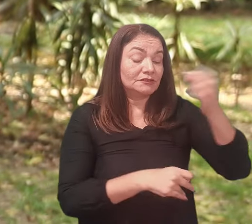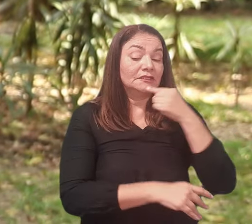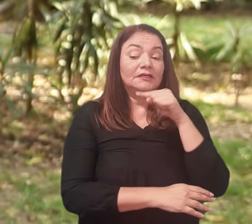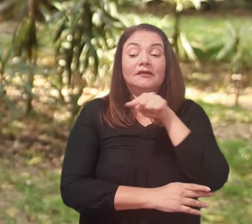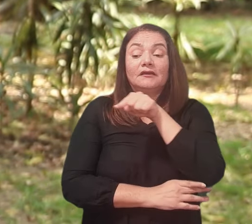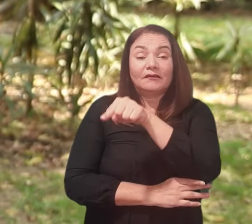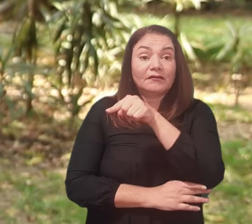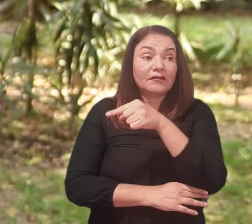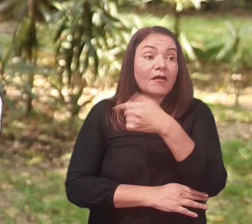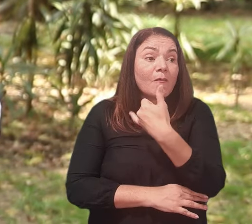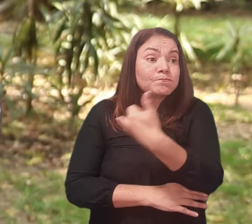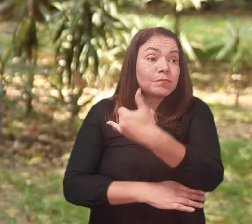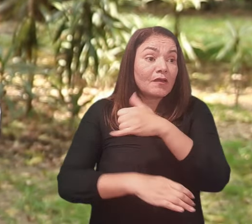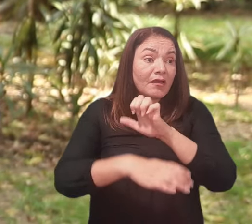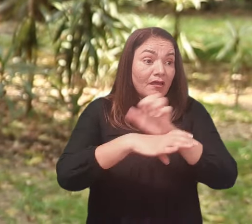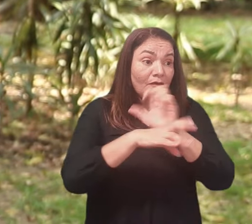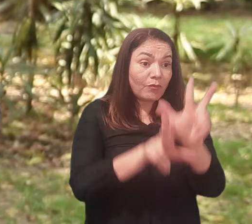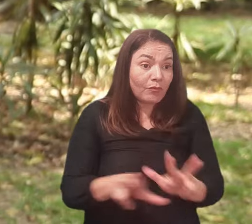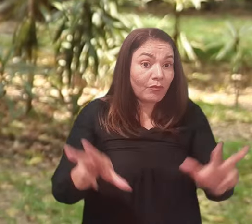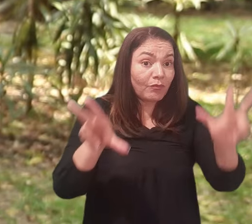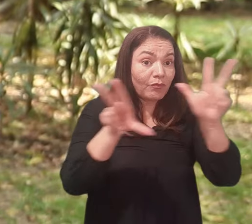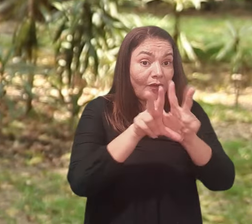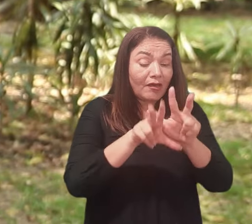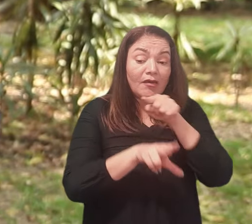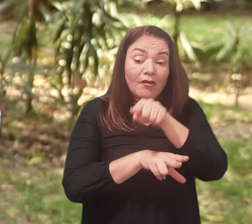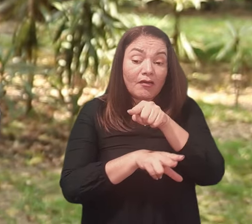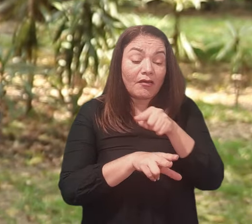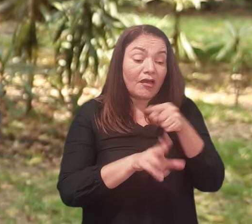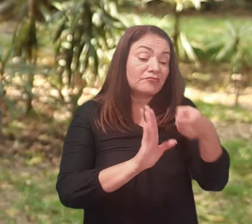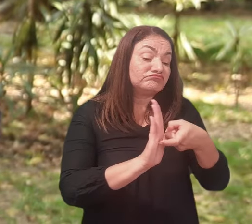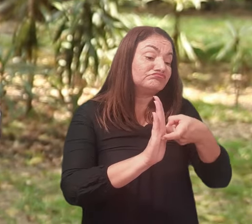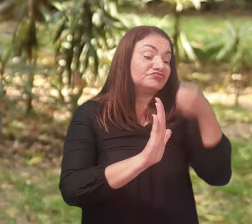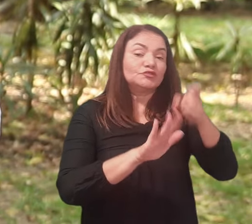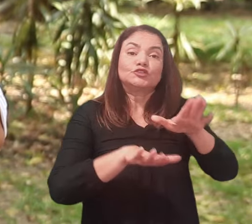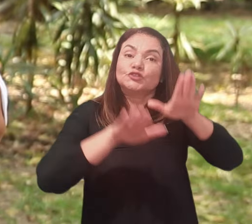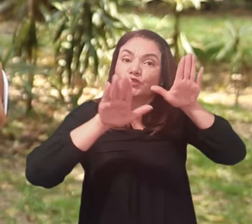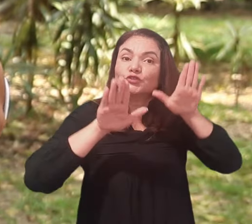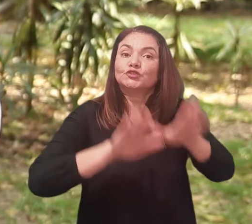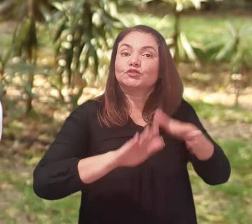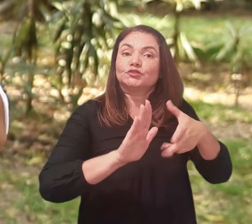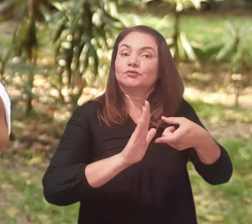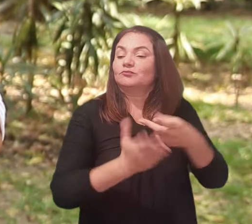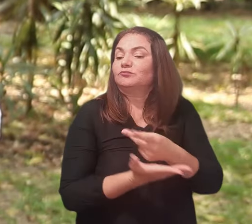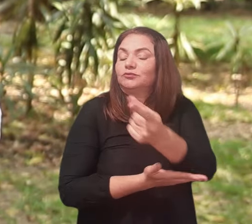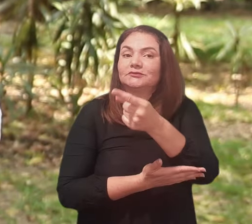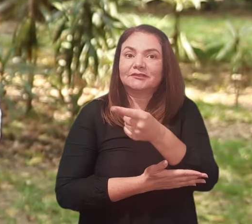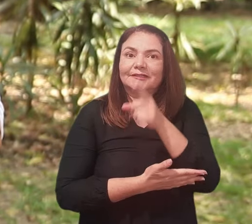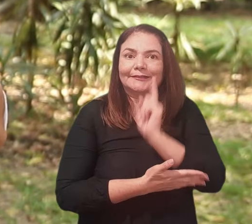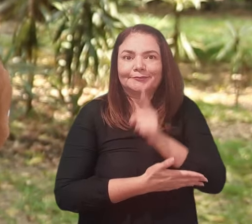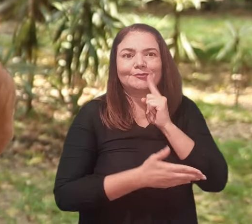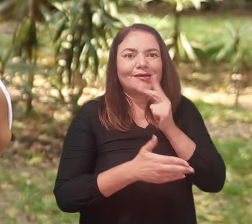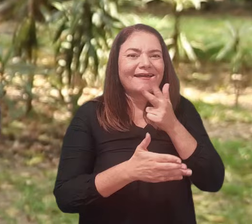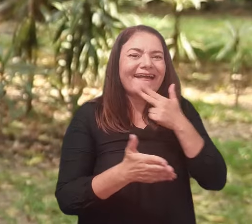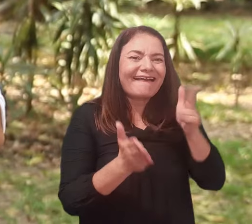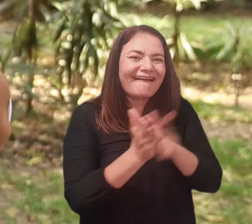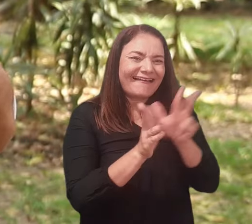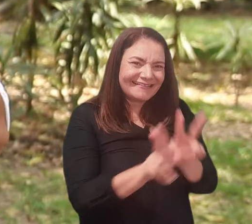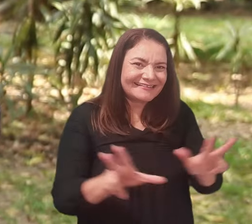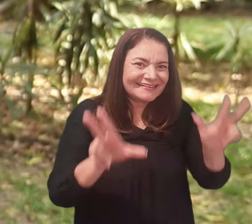Internacional de Justicia que suspenda y expulse a Ecuador de la Organización de Naciones Unidas por eh por haber